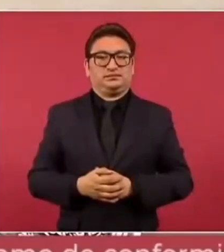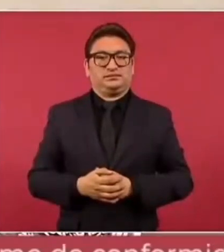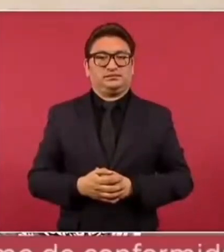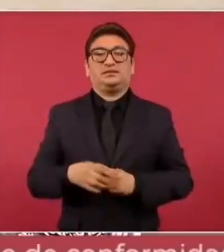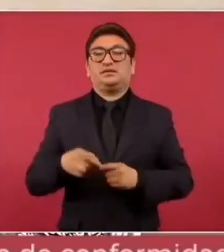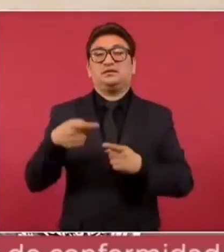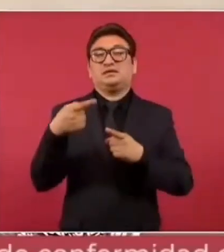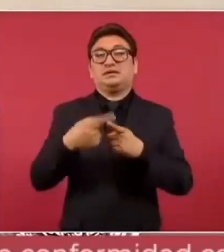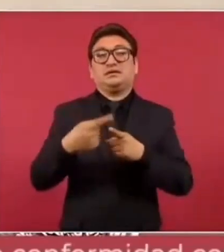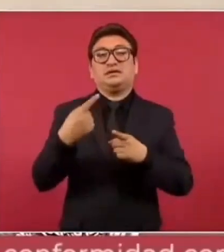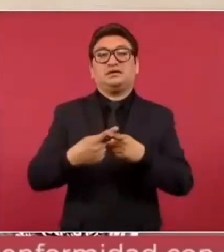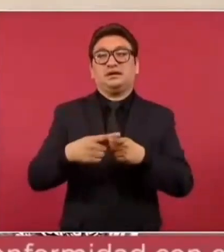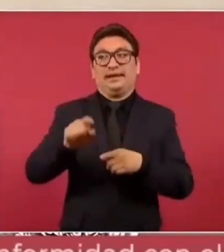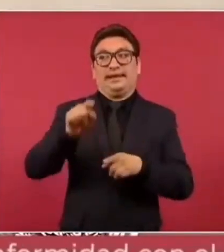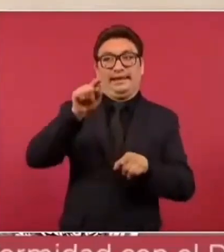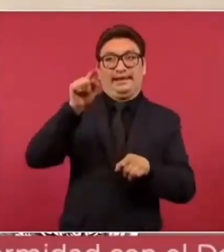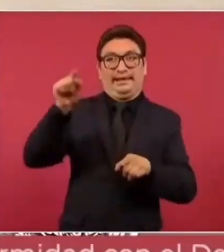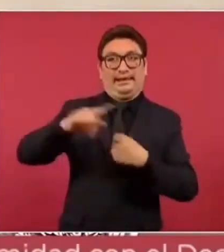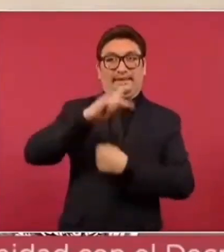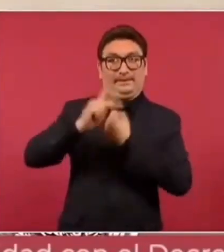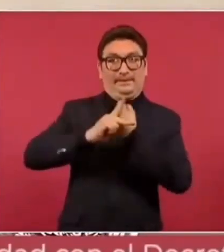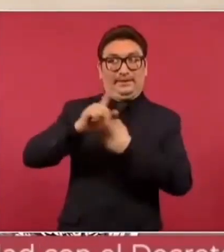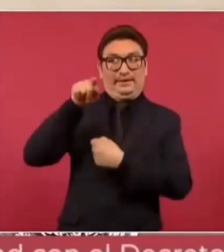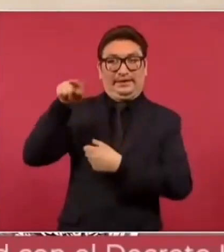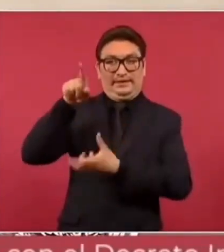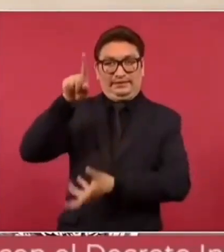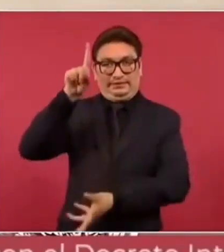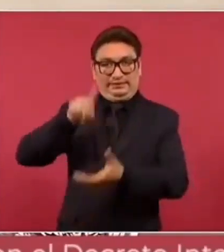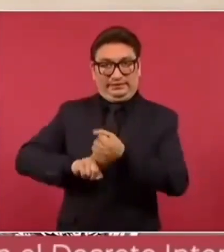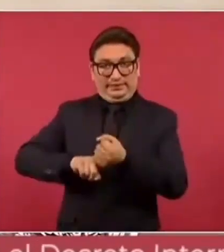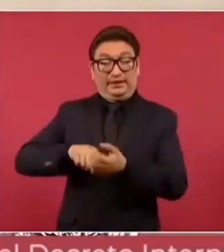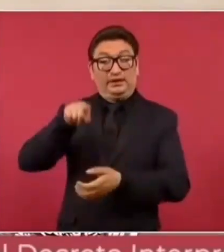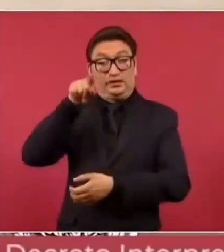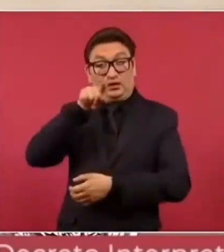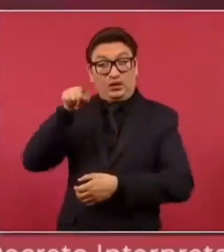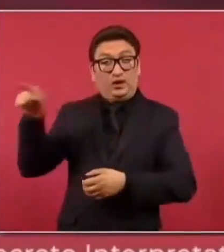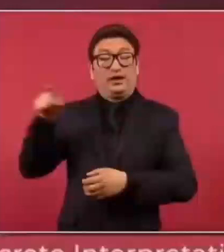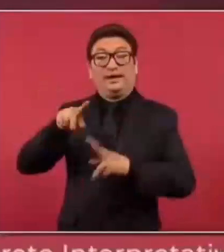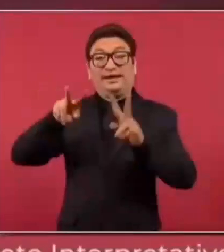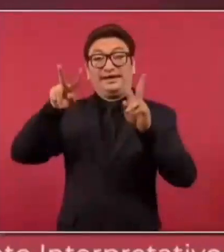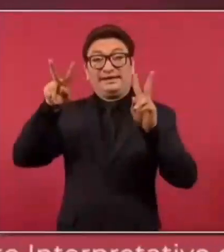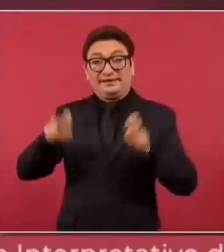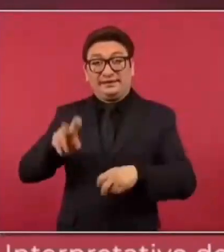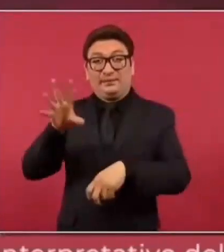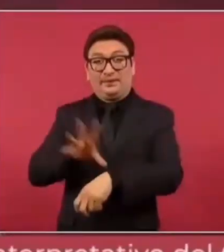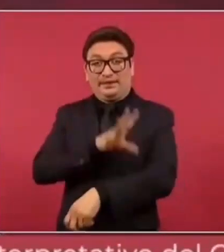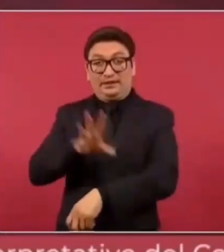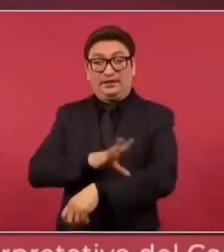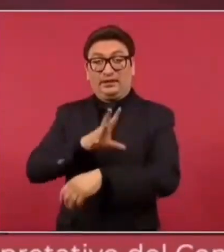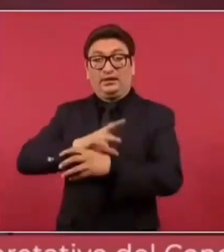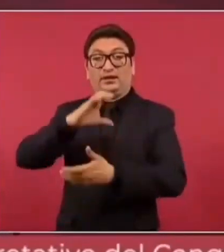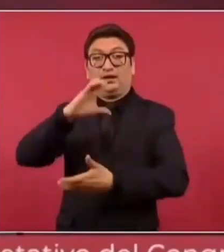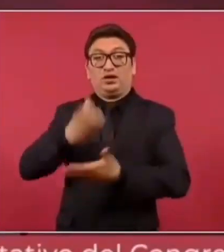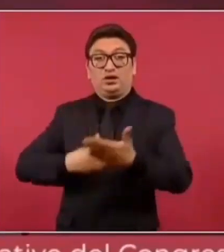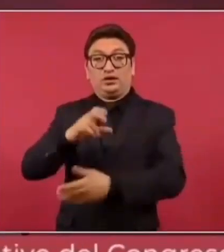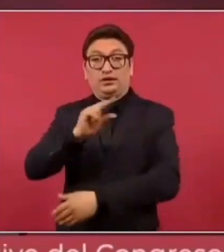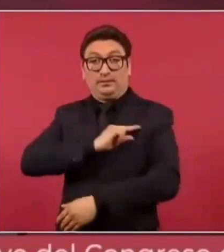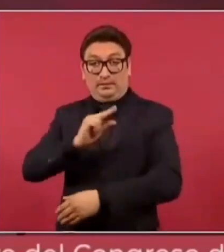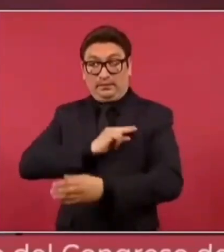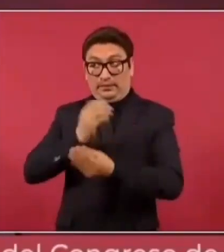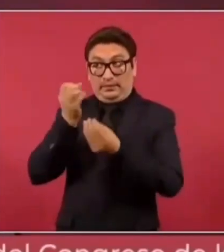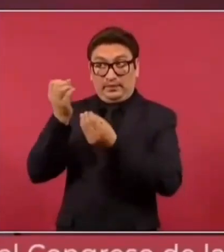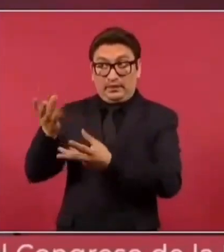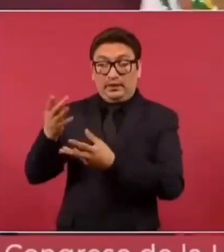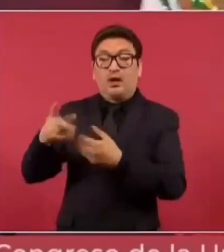han sido los países en donde se privatizó todo el sector energético, incluso en Estados Unidos.